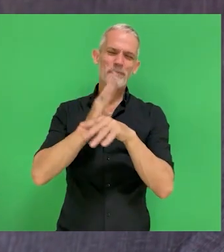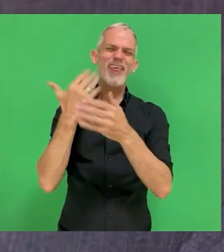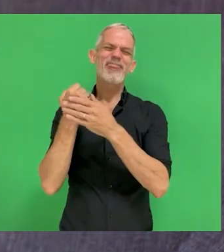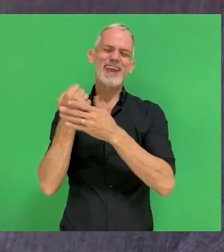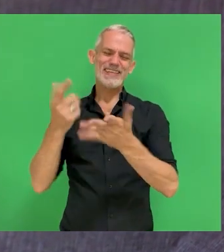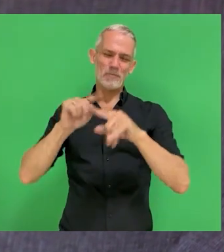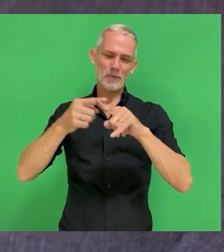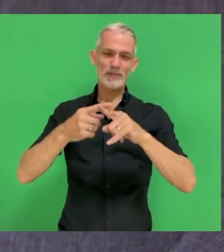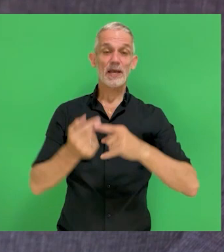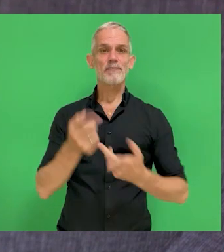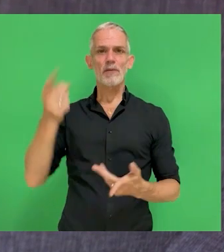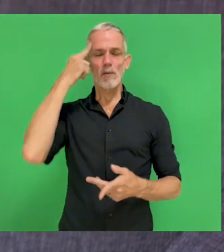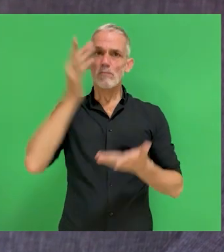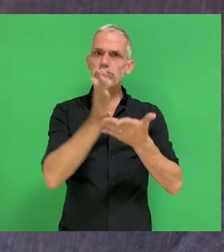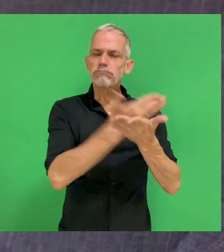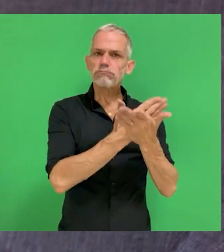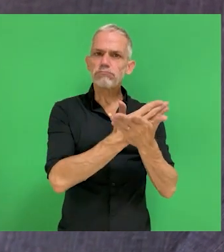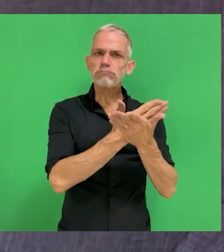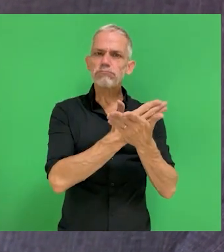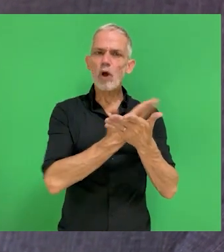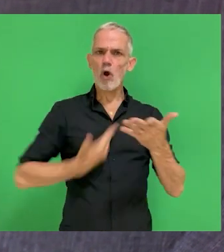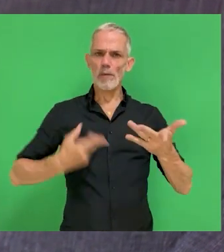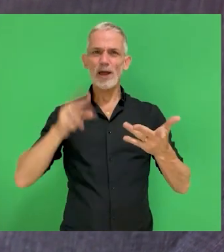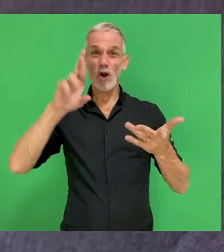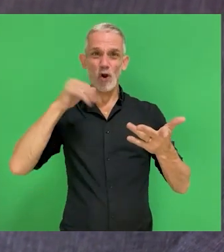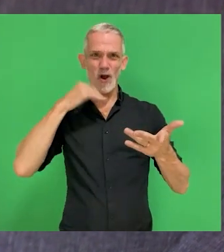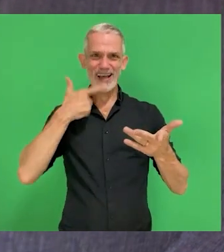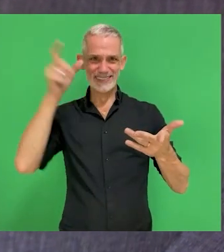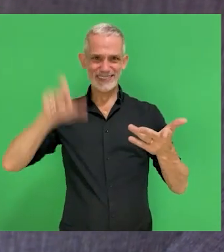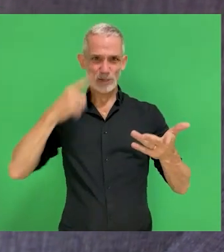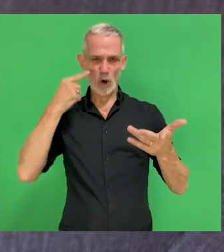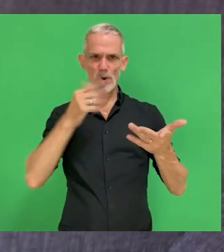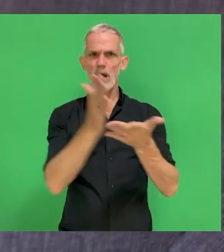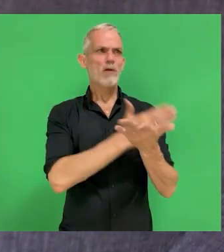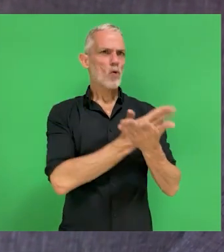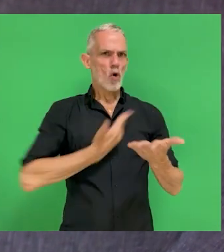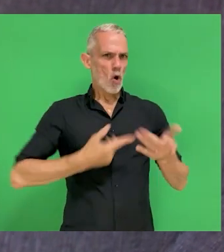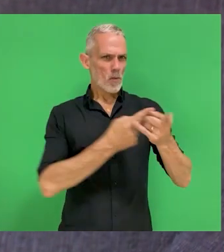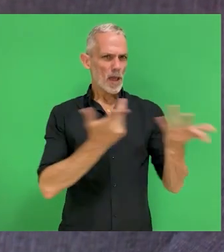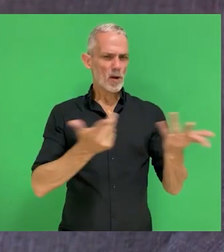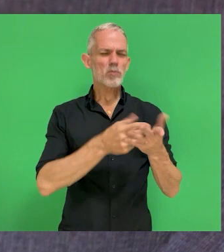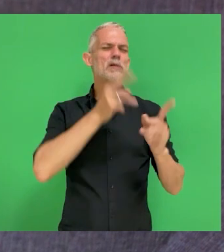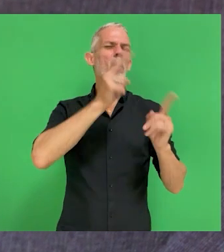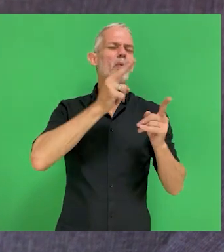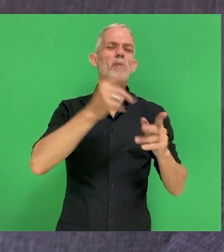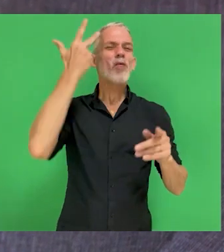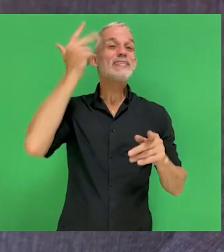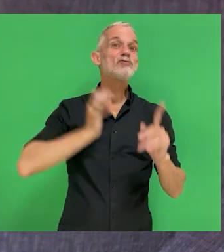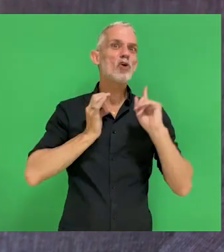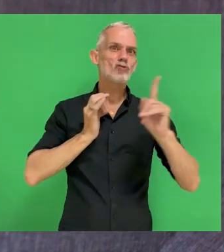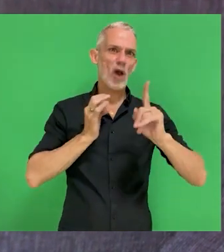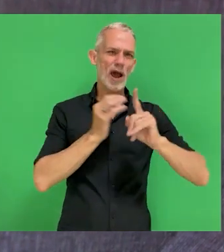Pensemos que él derroca un gobierno que estuvo proscripto durante 18